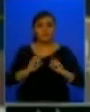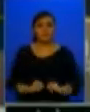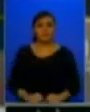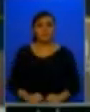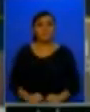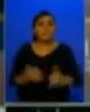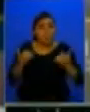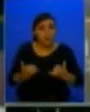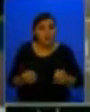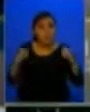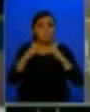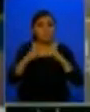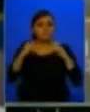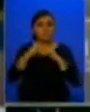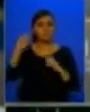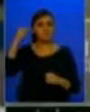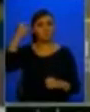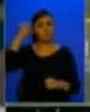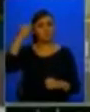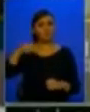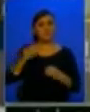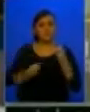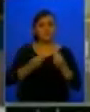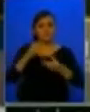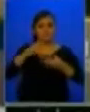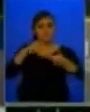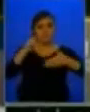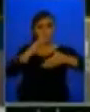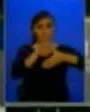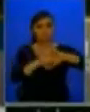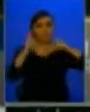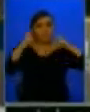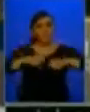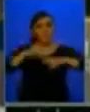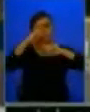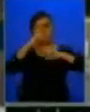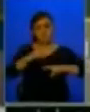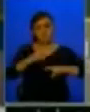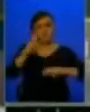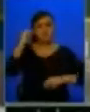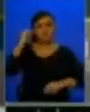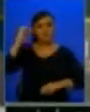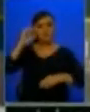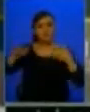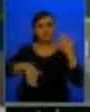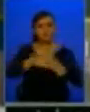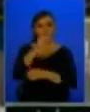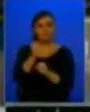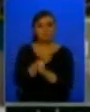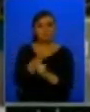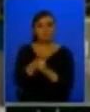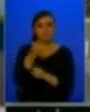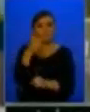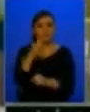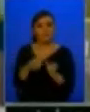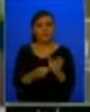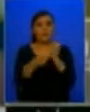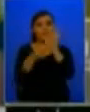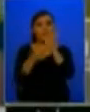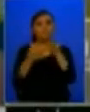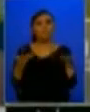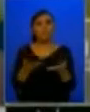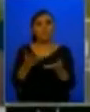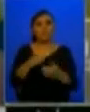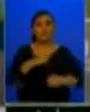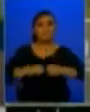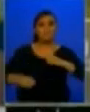las apuestas permanentes de los gobiernos de la región es el respeto y el fortalecimiento de los derechos de los trabajadores. Un ejemplo de ello es